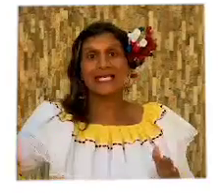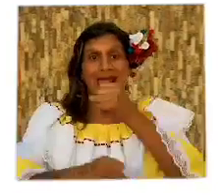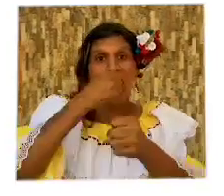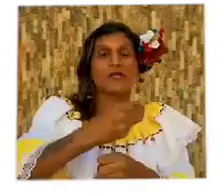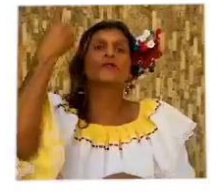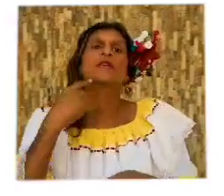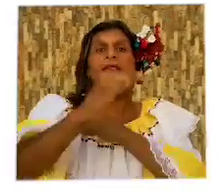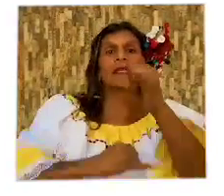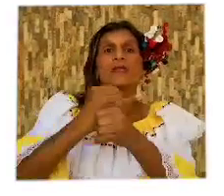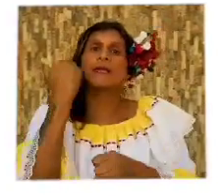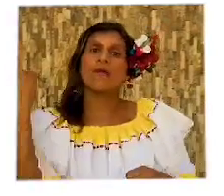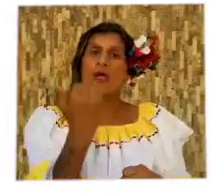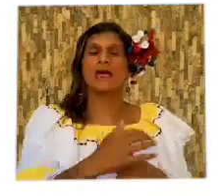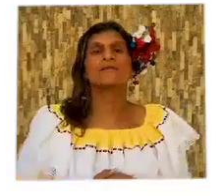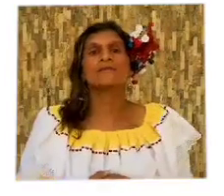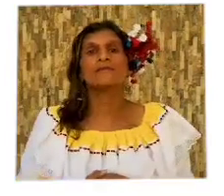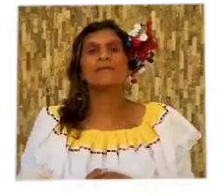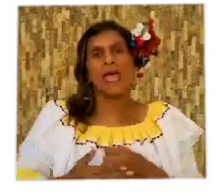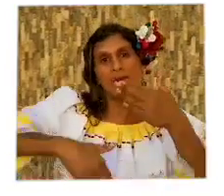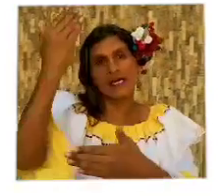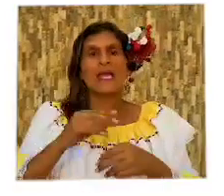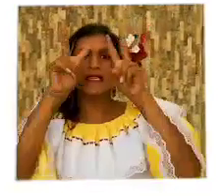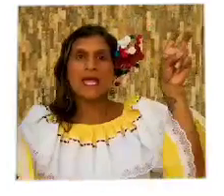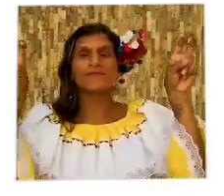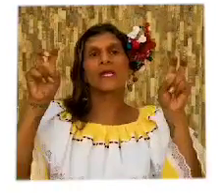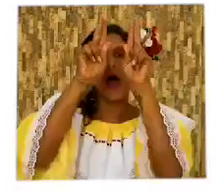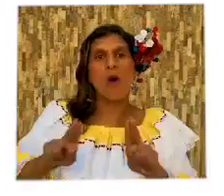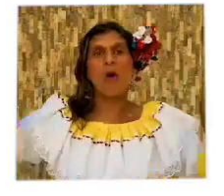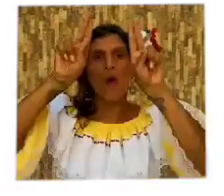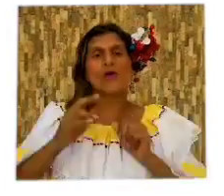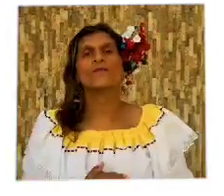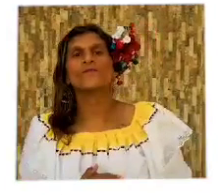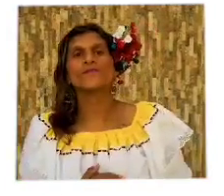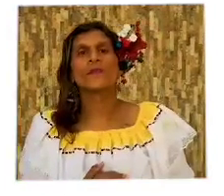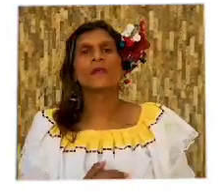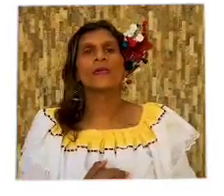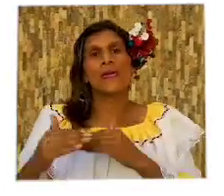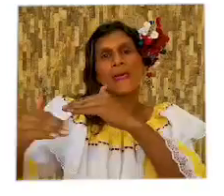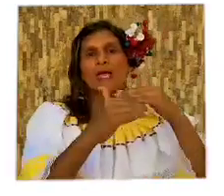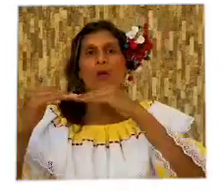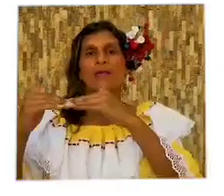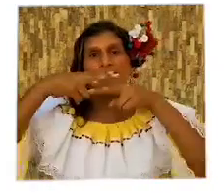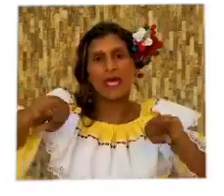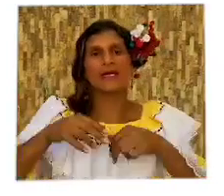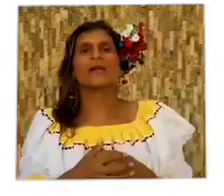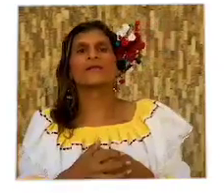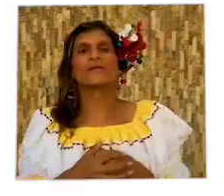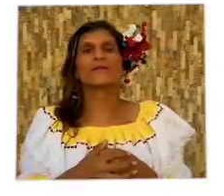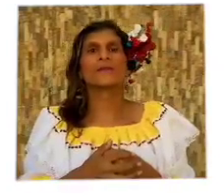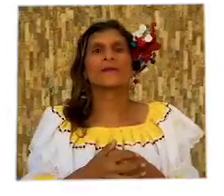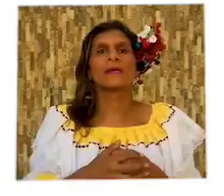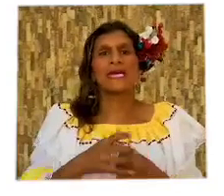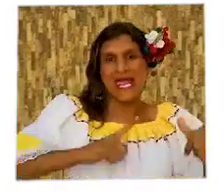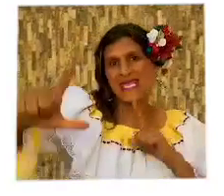marzo, porque las mujeres hicimos historia y podemos hacerlo todo. Un saludo pues a todas esas muchachas que